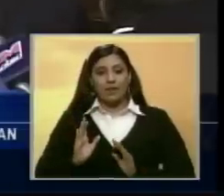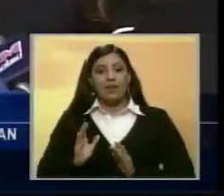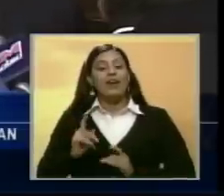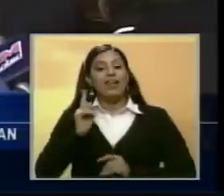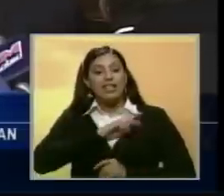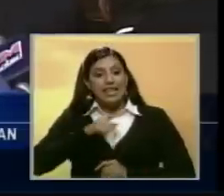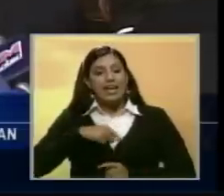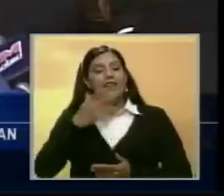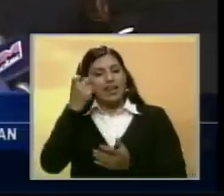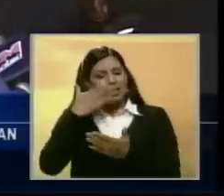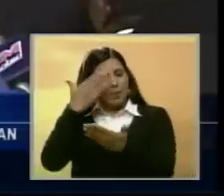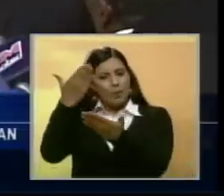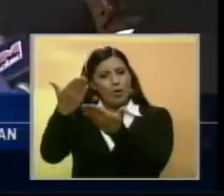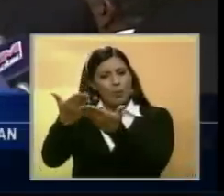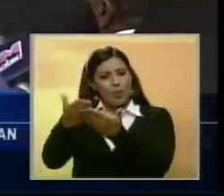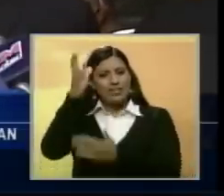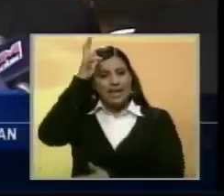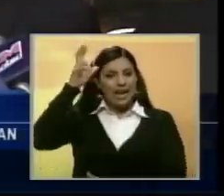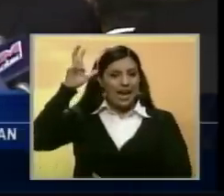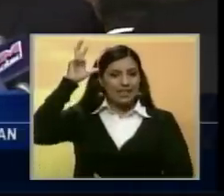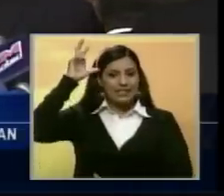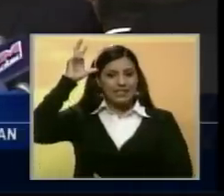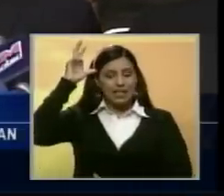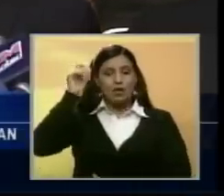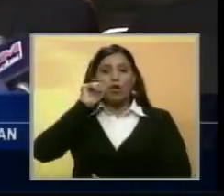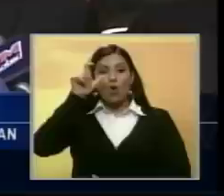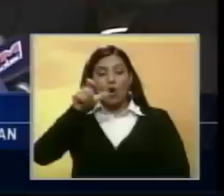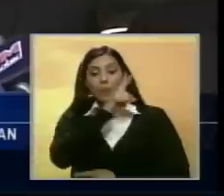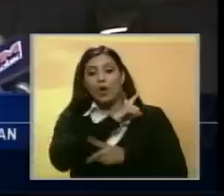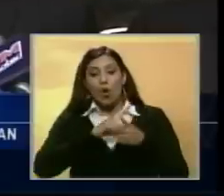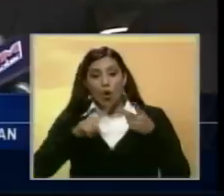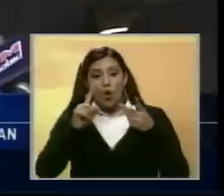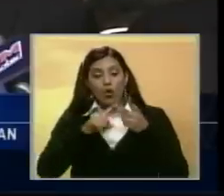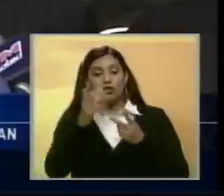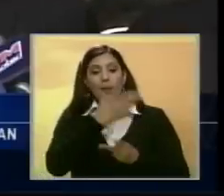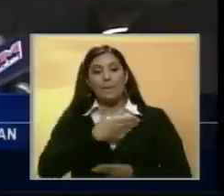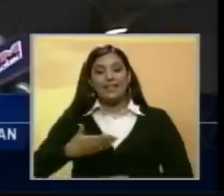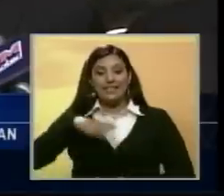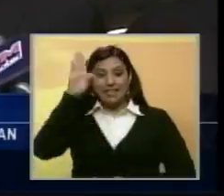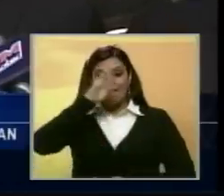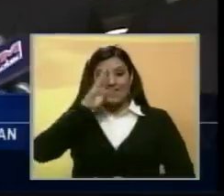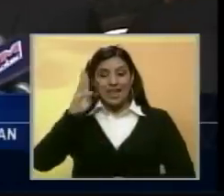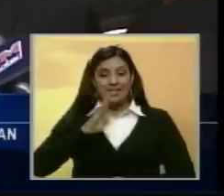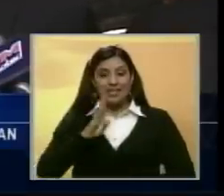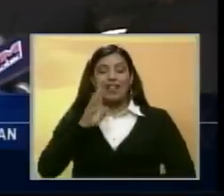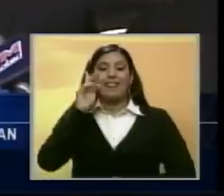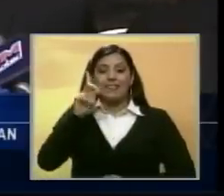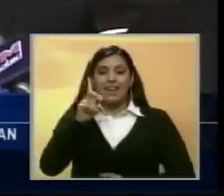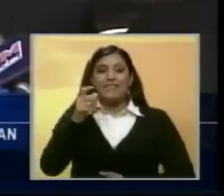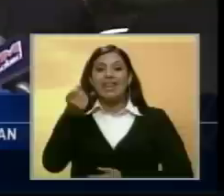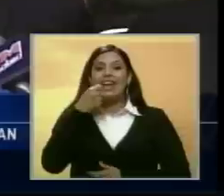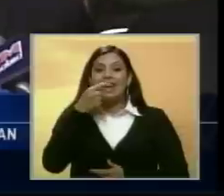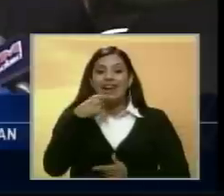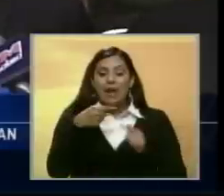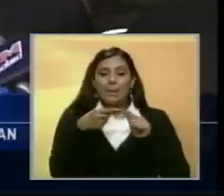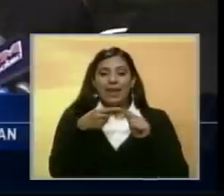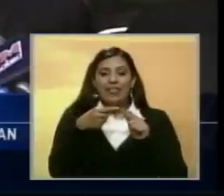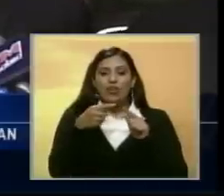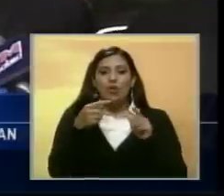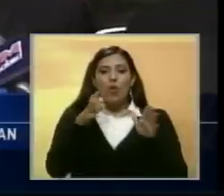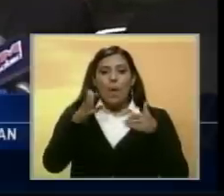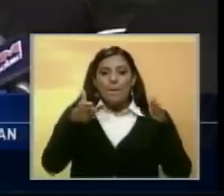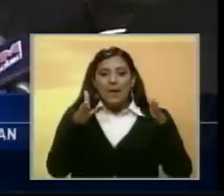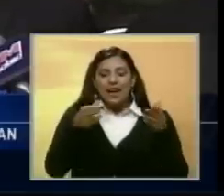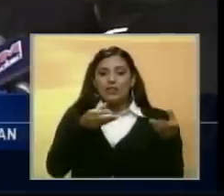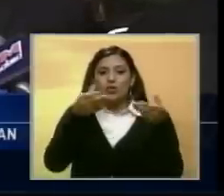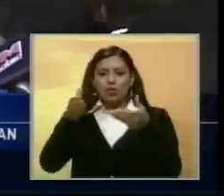le queremos proponer al canciller José Serra y al presidente Temer de Brasil que coloque esos medicamentos en Manaos,